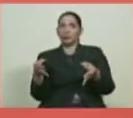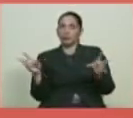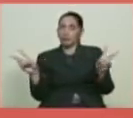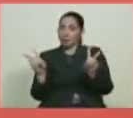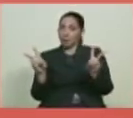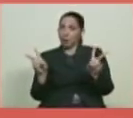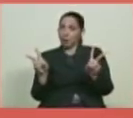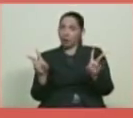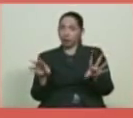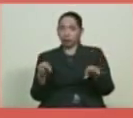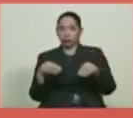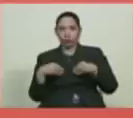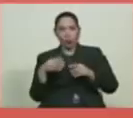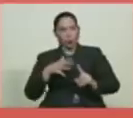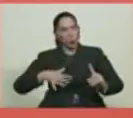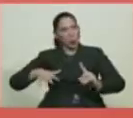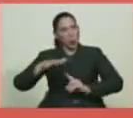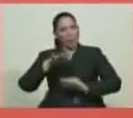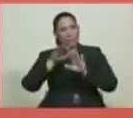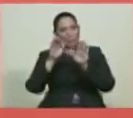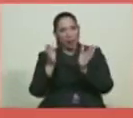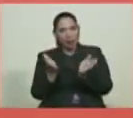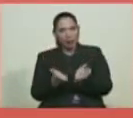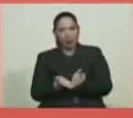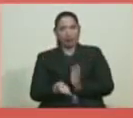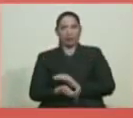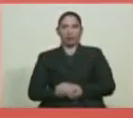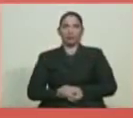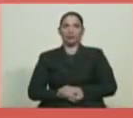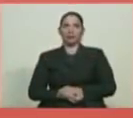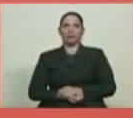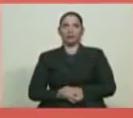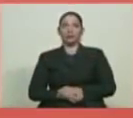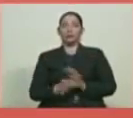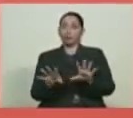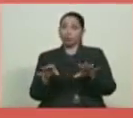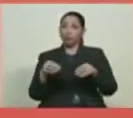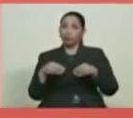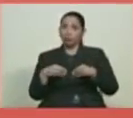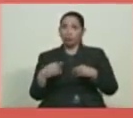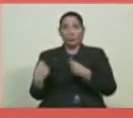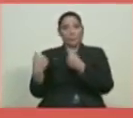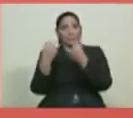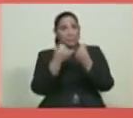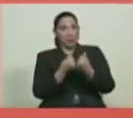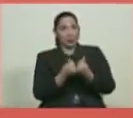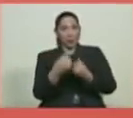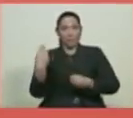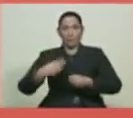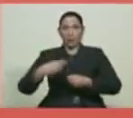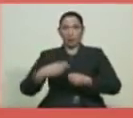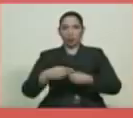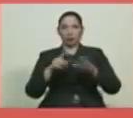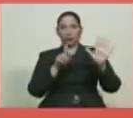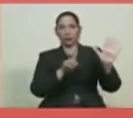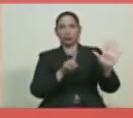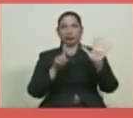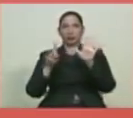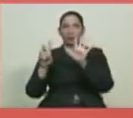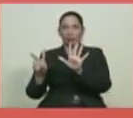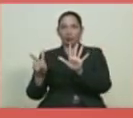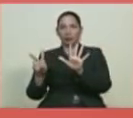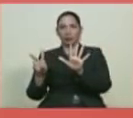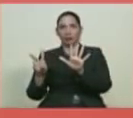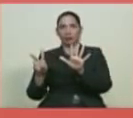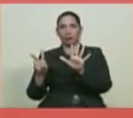que es aceptado en todo el planeta. En todo el planeta Tierra se acepta que el precio del petróleo es 67, en el caso del petróleo venezolano